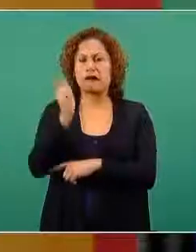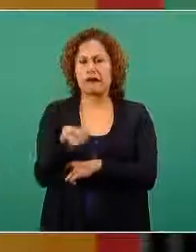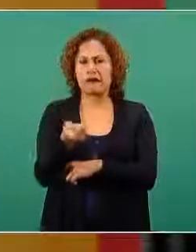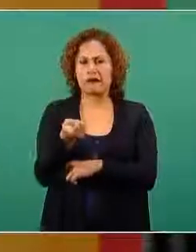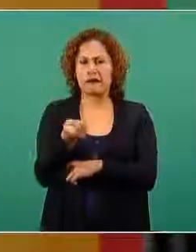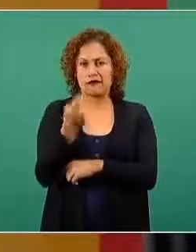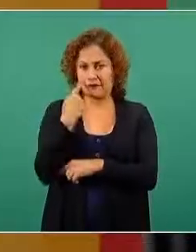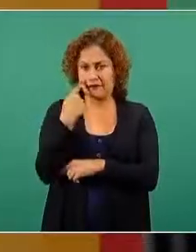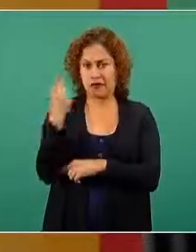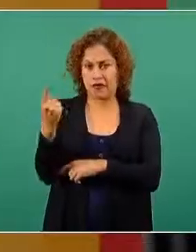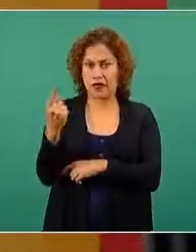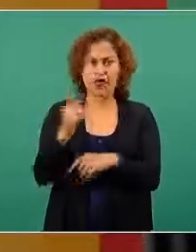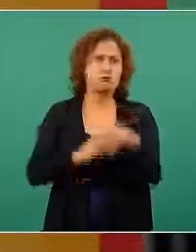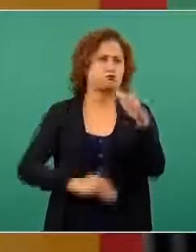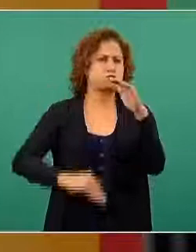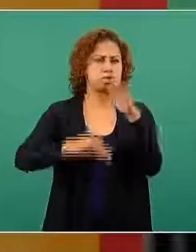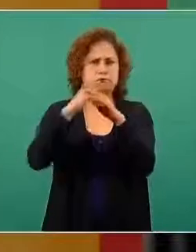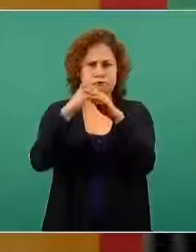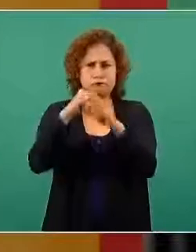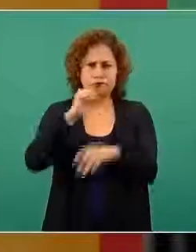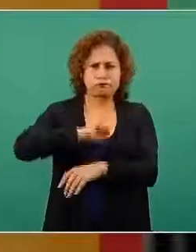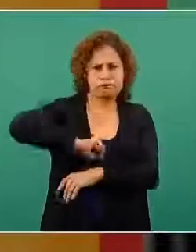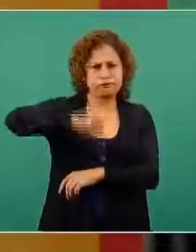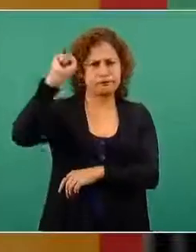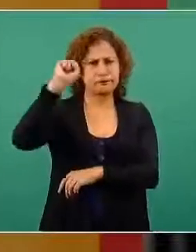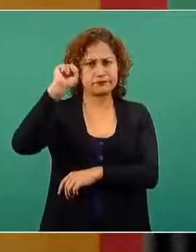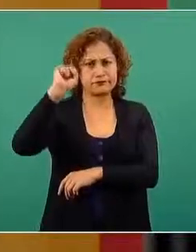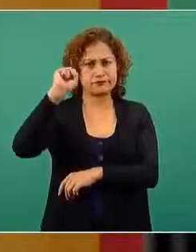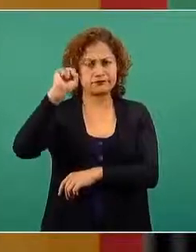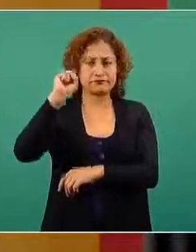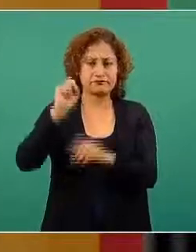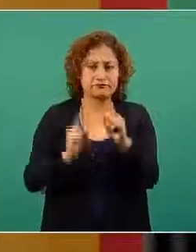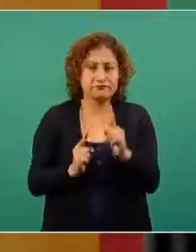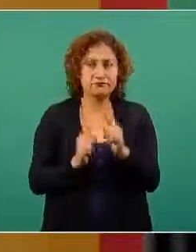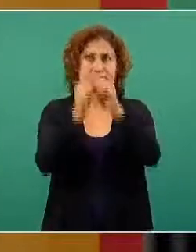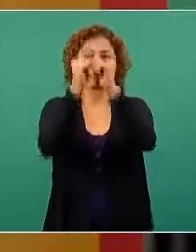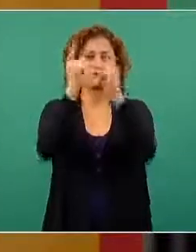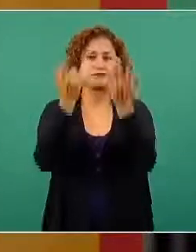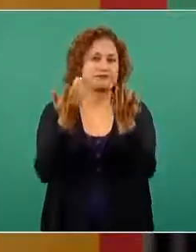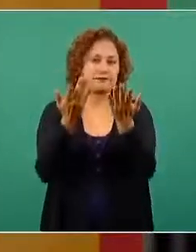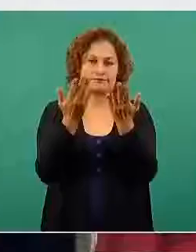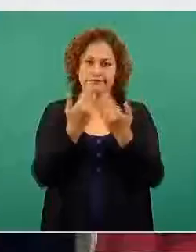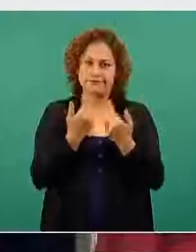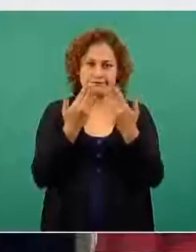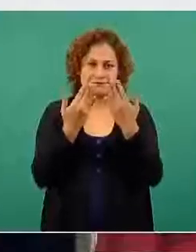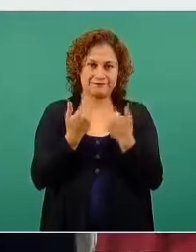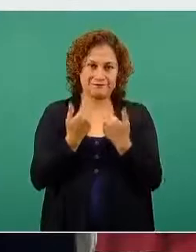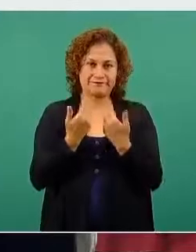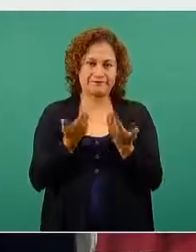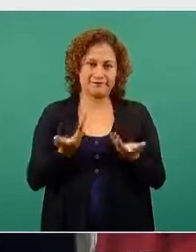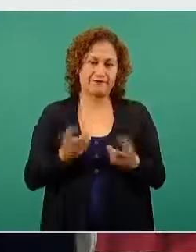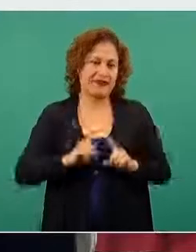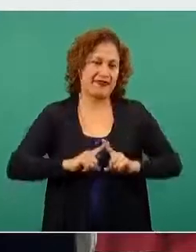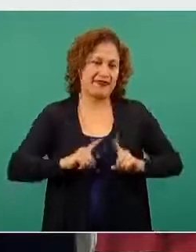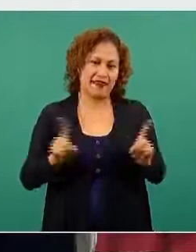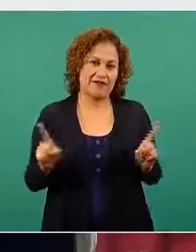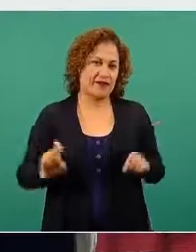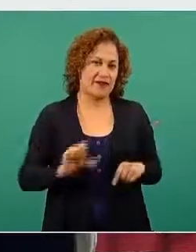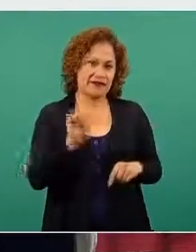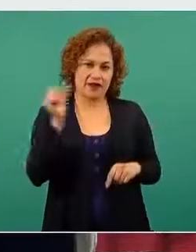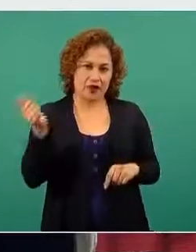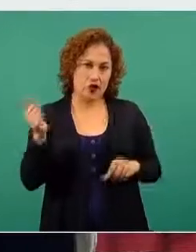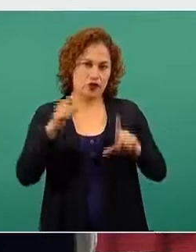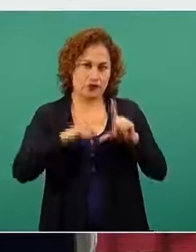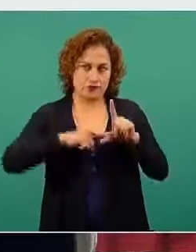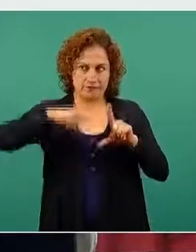fenómenos bruscos con vértices muy agudos que presentaría otro tipo de